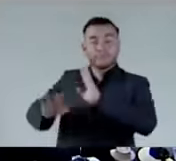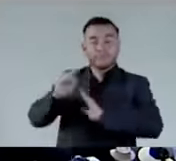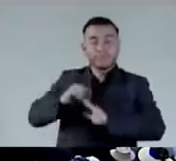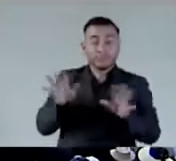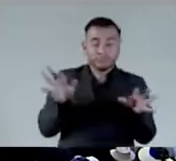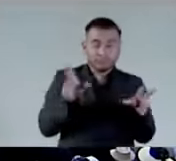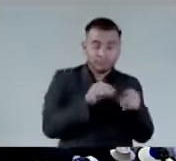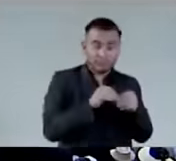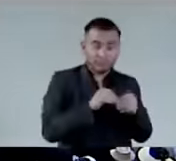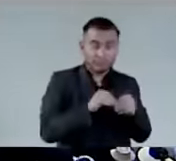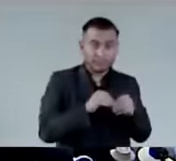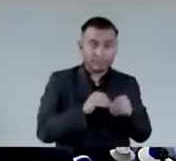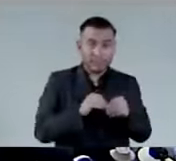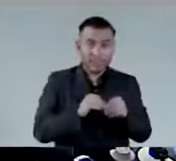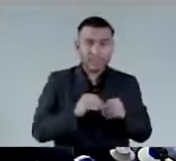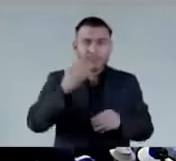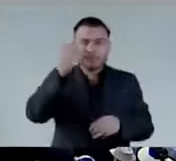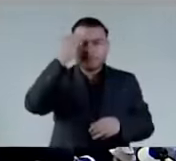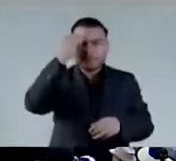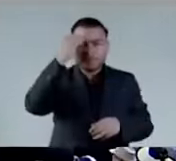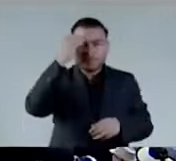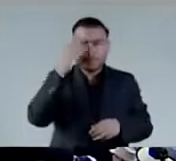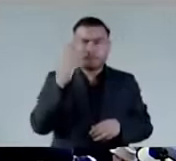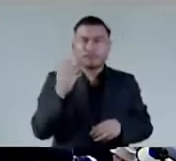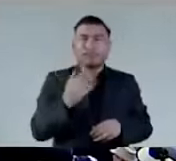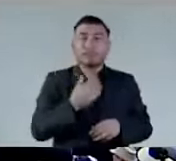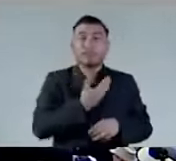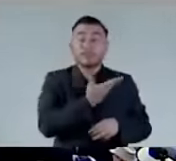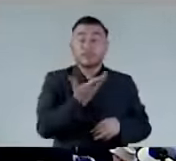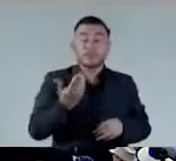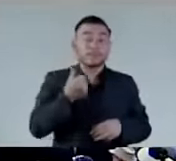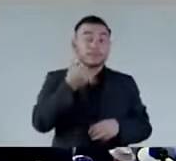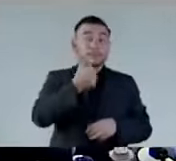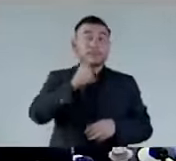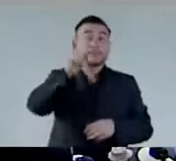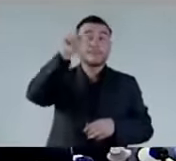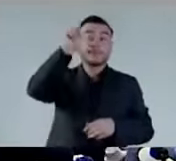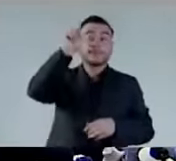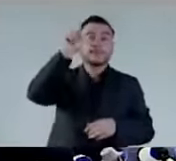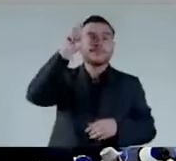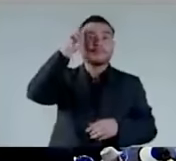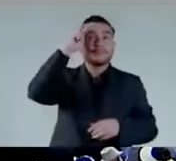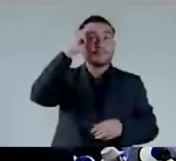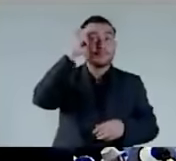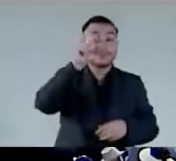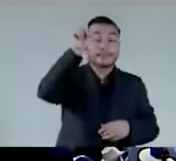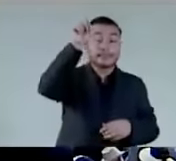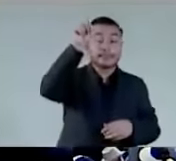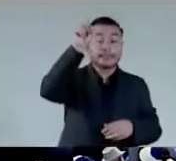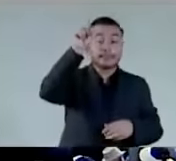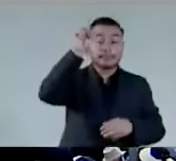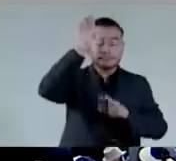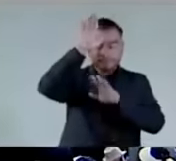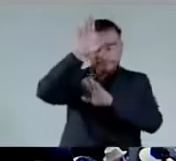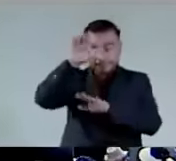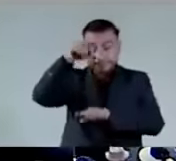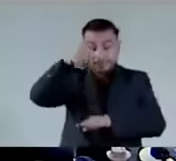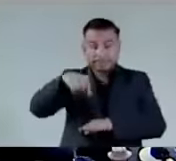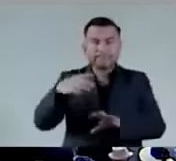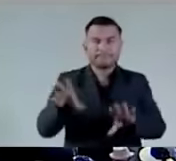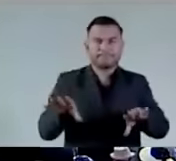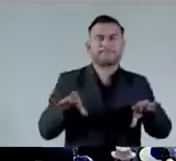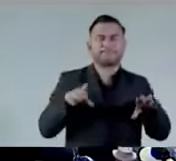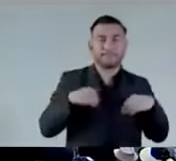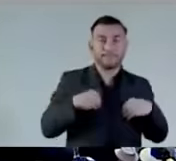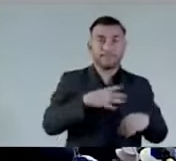reunión tú has dicho bienaventurada a la nación cuyo dios es el señor y reconocemos en esta ocasión histórica